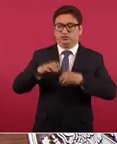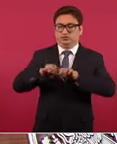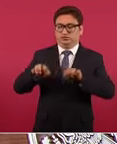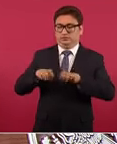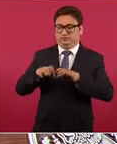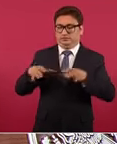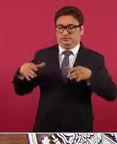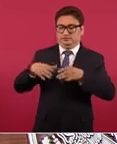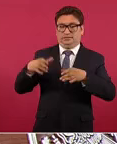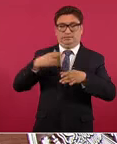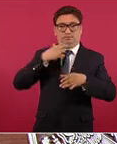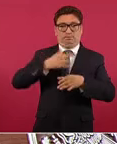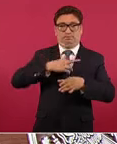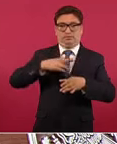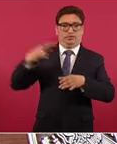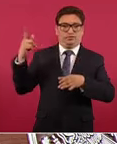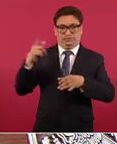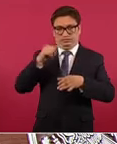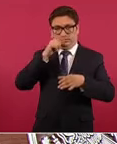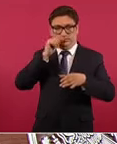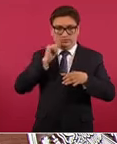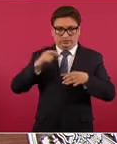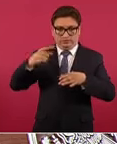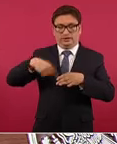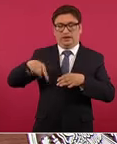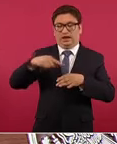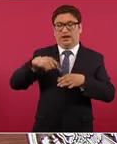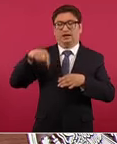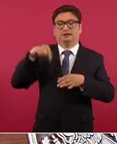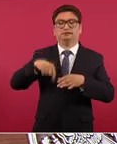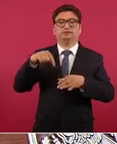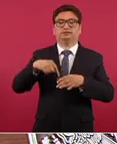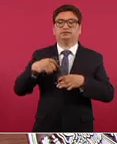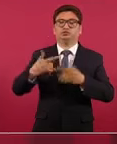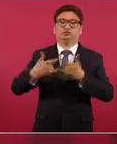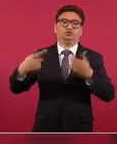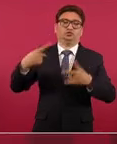habido de la historia de méxico